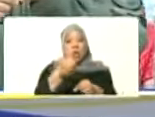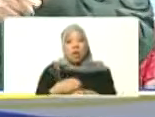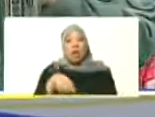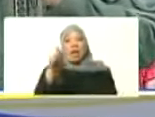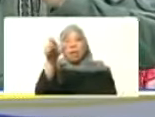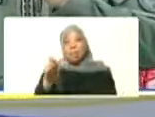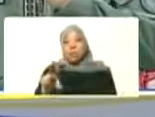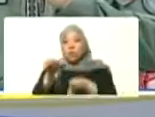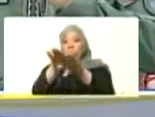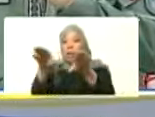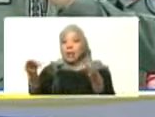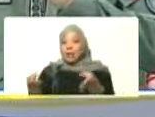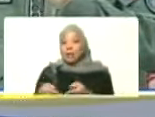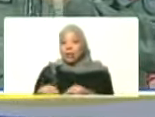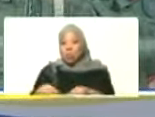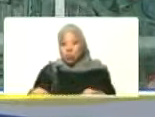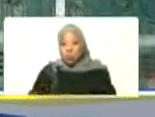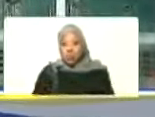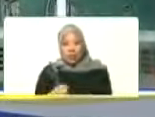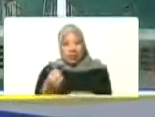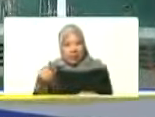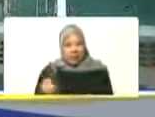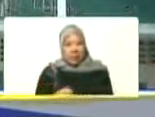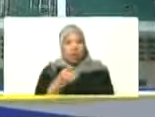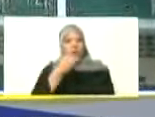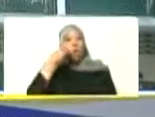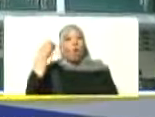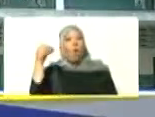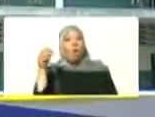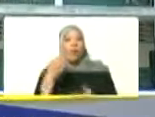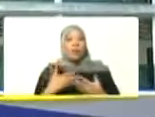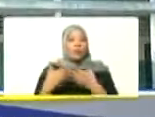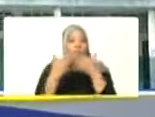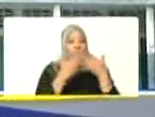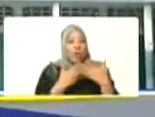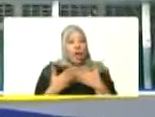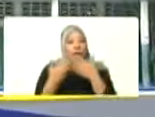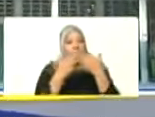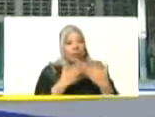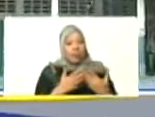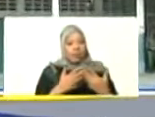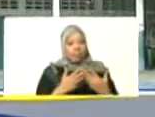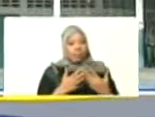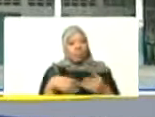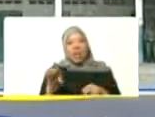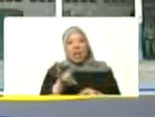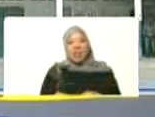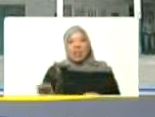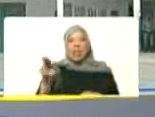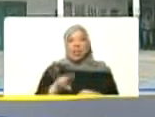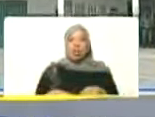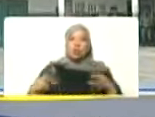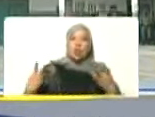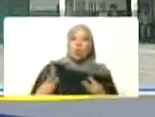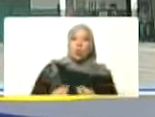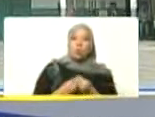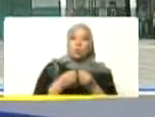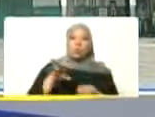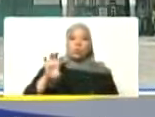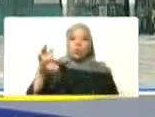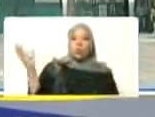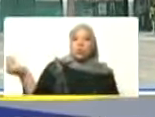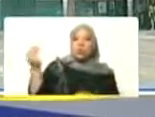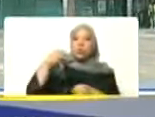campesino, junto a los estudiantes, junto a la muchachada, junto a todos ellos. Así se hace patria,